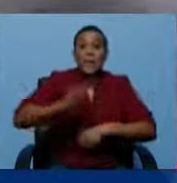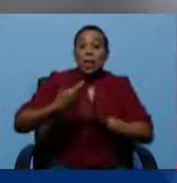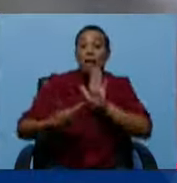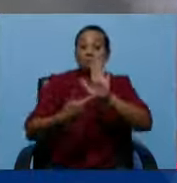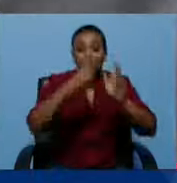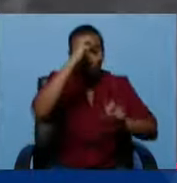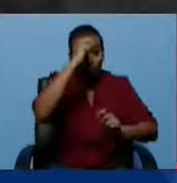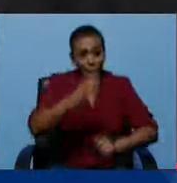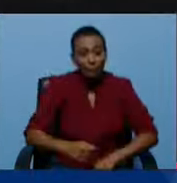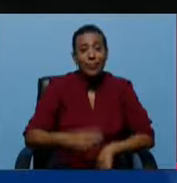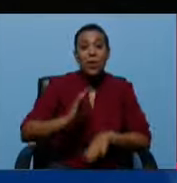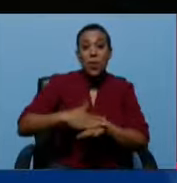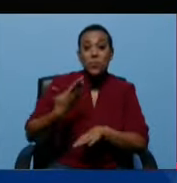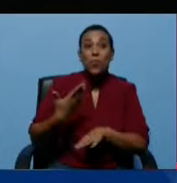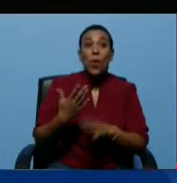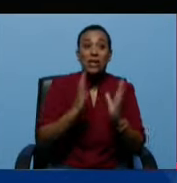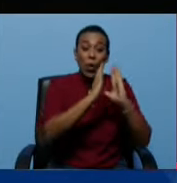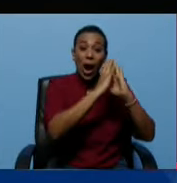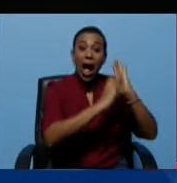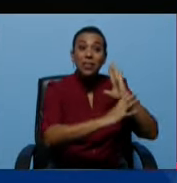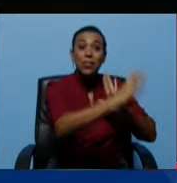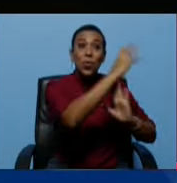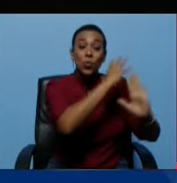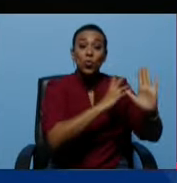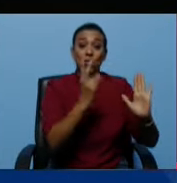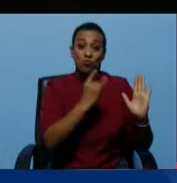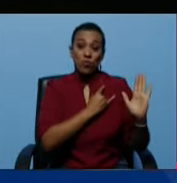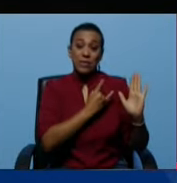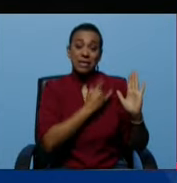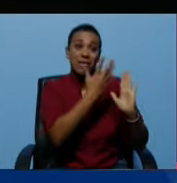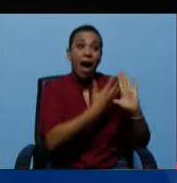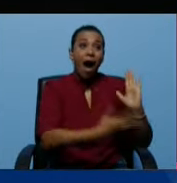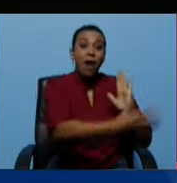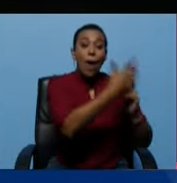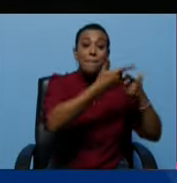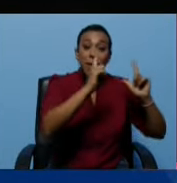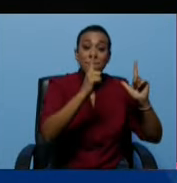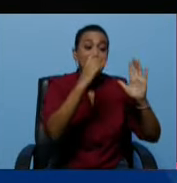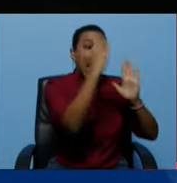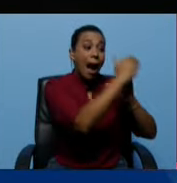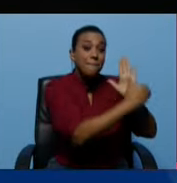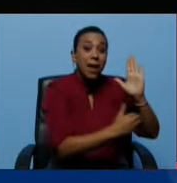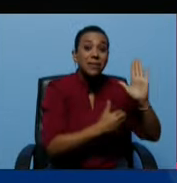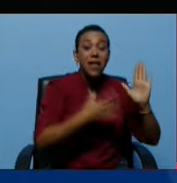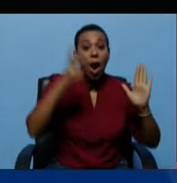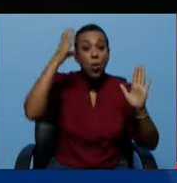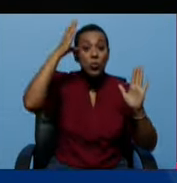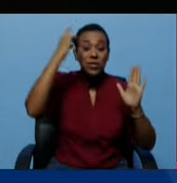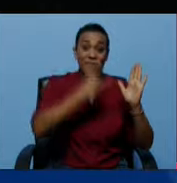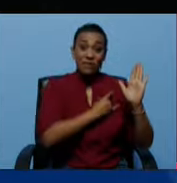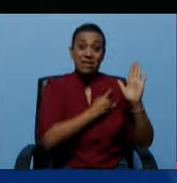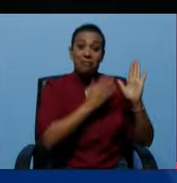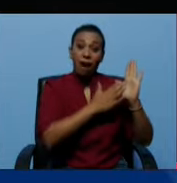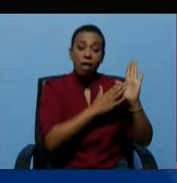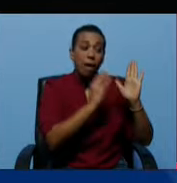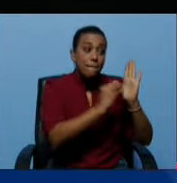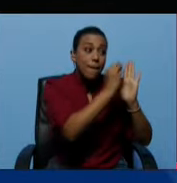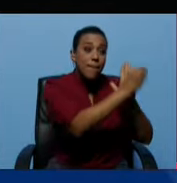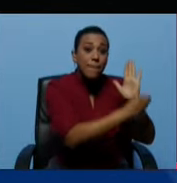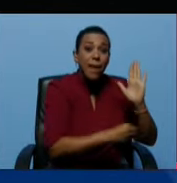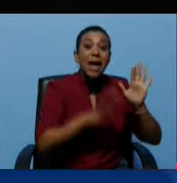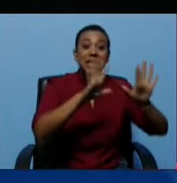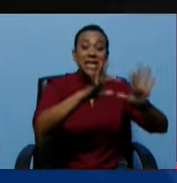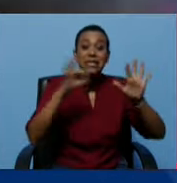recordarlo, presidente, porque esta cartografía universitaria, usted nos había pedido un mapa que nos permita ubicar las capacidades que tiene el sector universitario para tributar a los